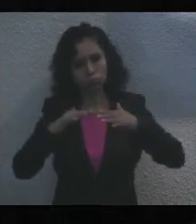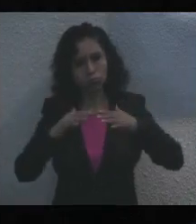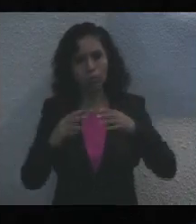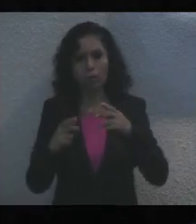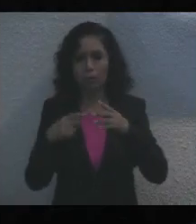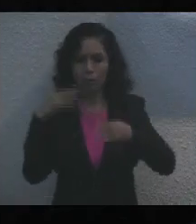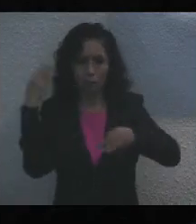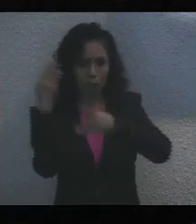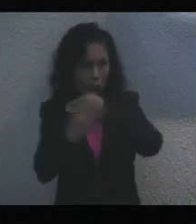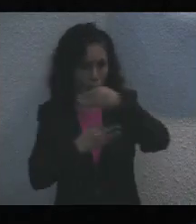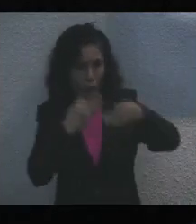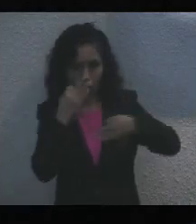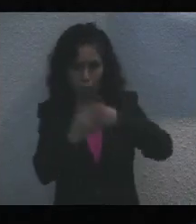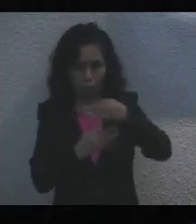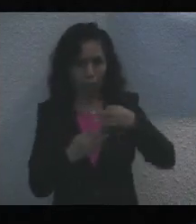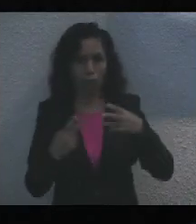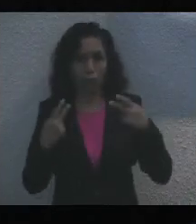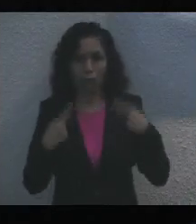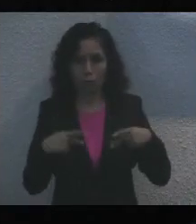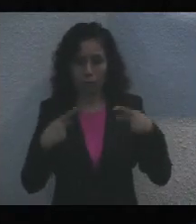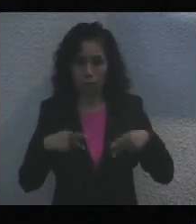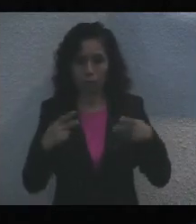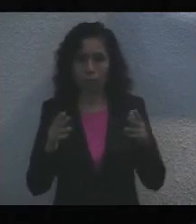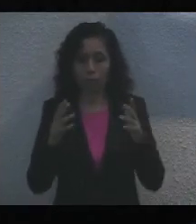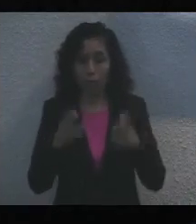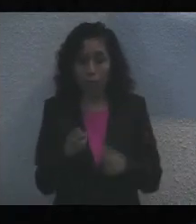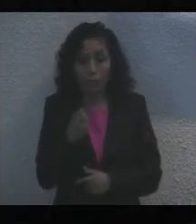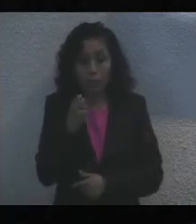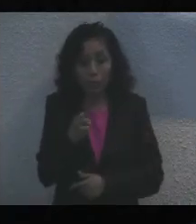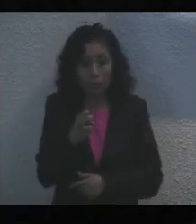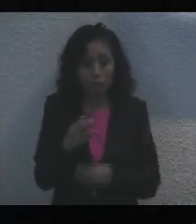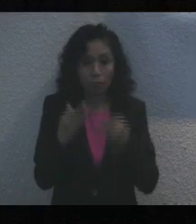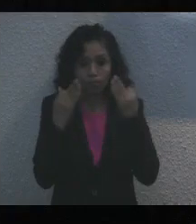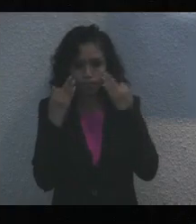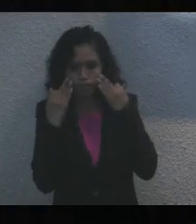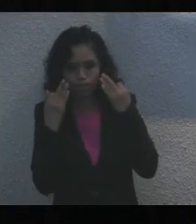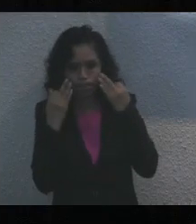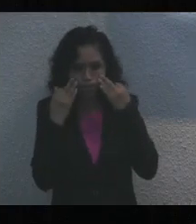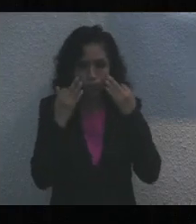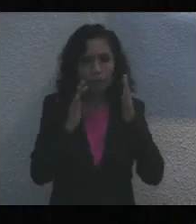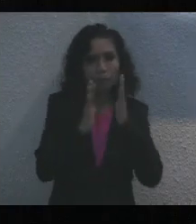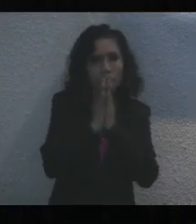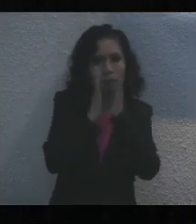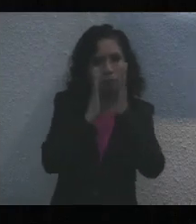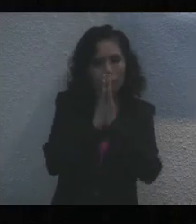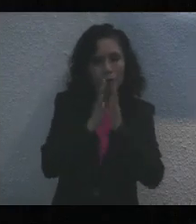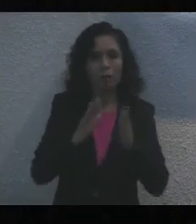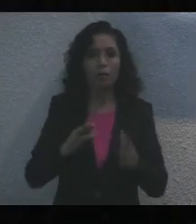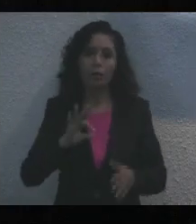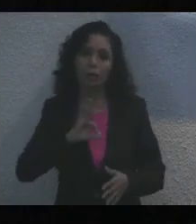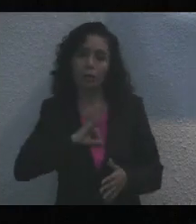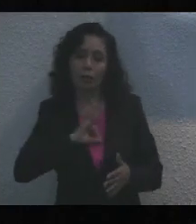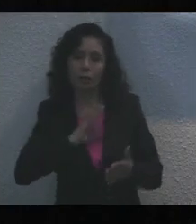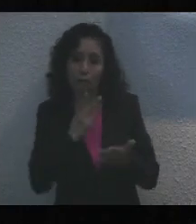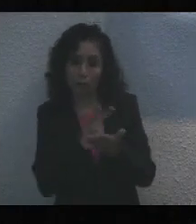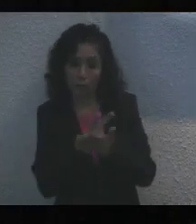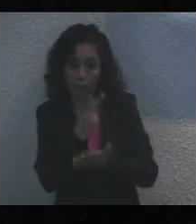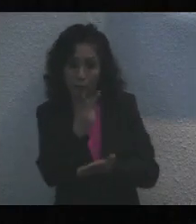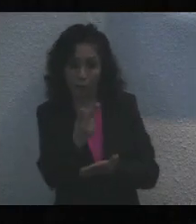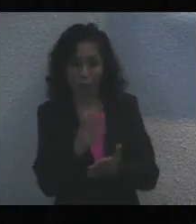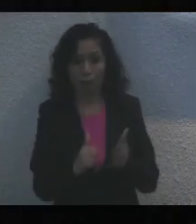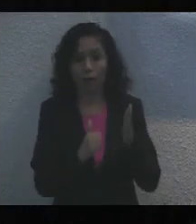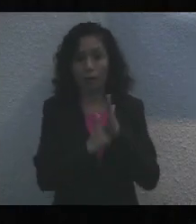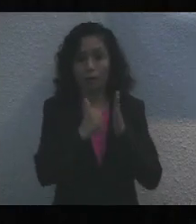poderes ejecutivo y judicial del estado, quienes participarán en la entrega de la medalla.